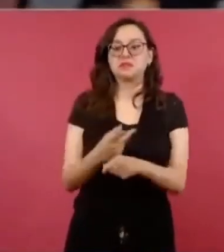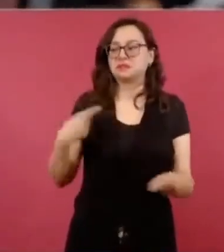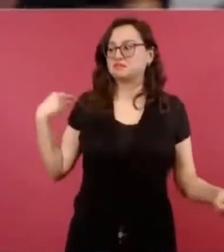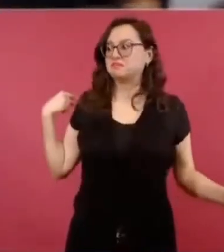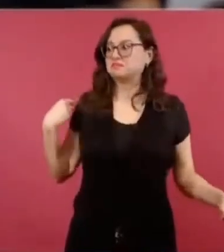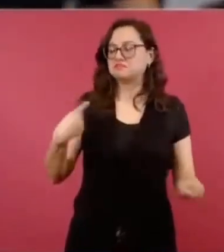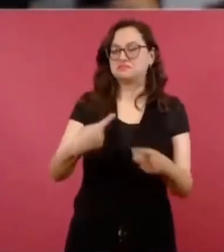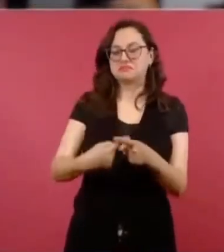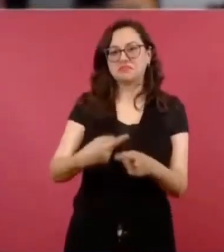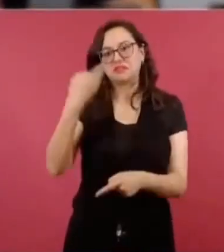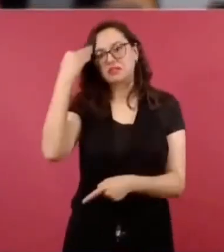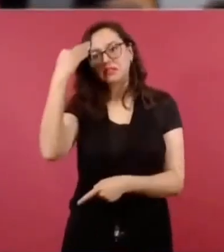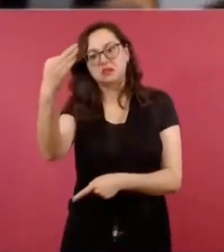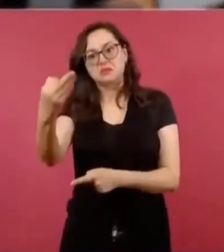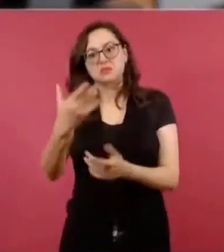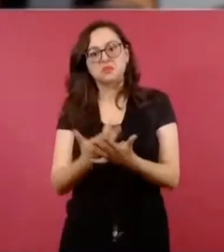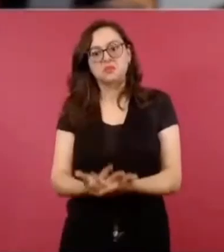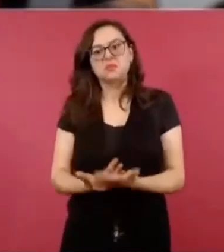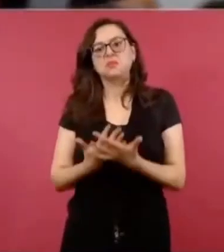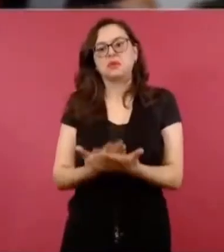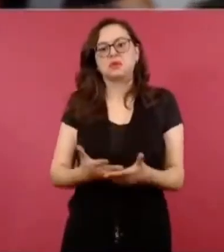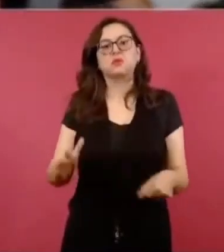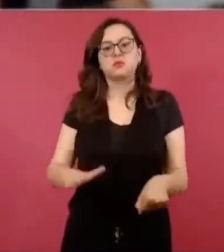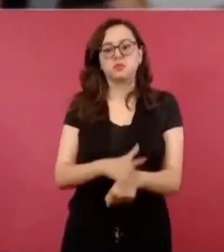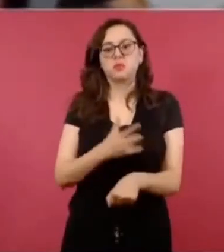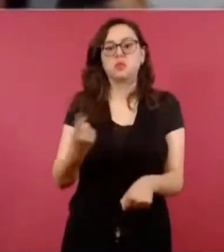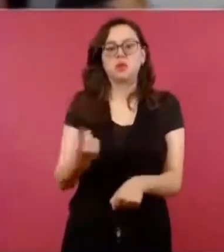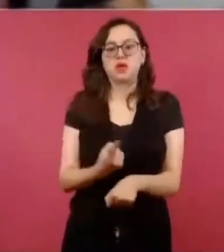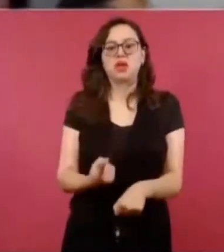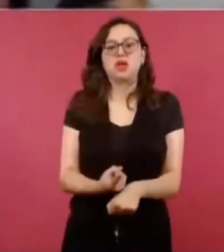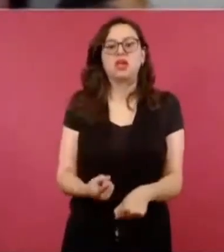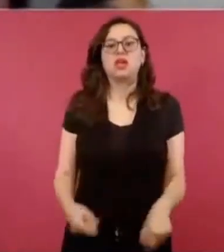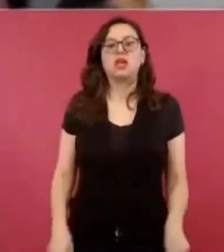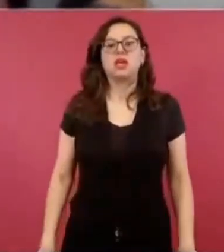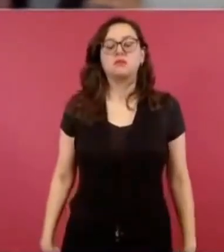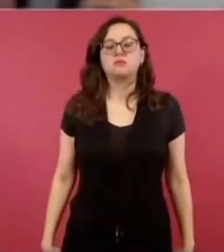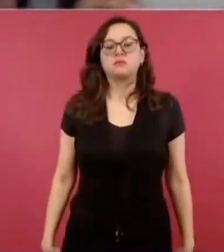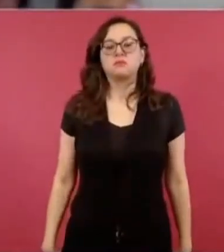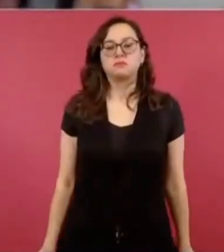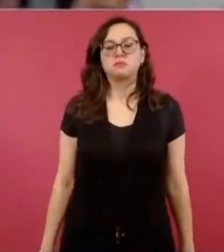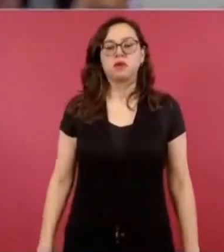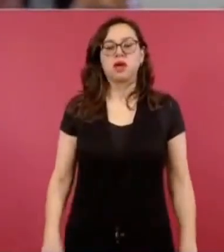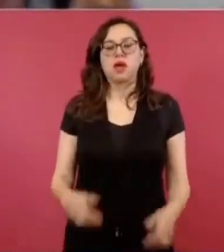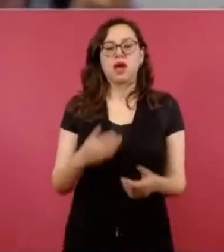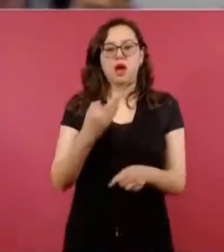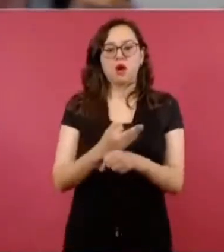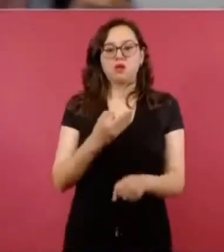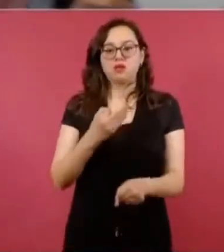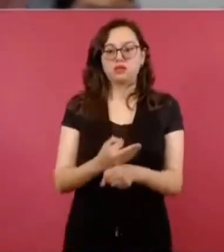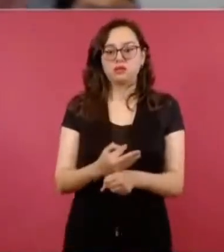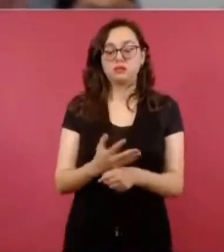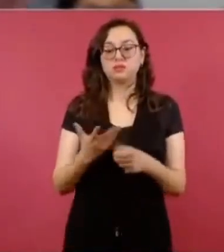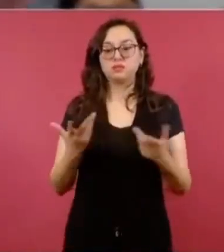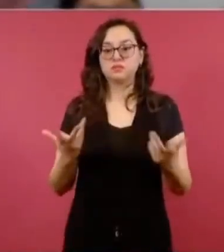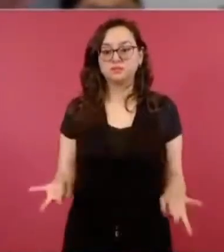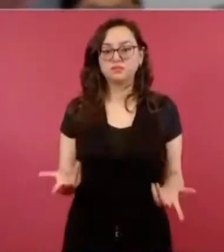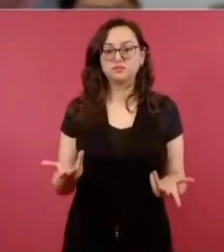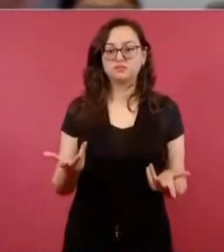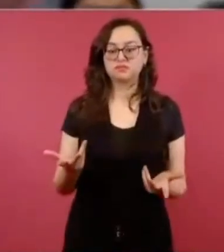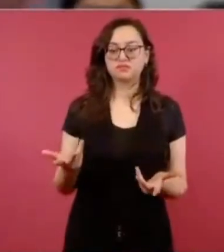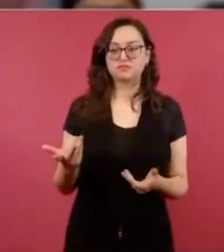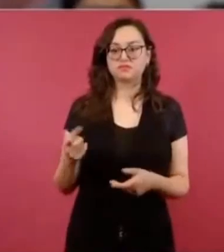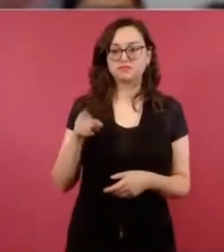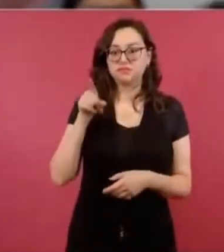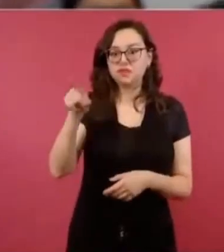esta demanda y, por otro lado, también por qué quiere esperar para el reconocimiento del Estado